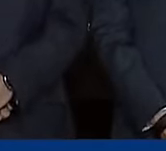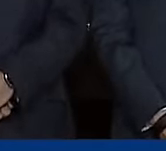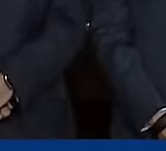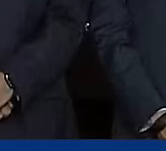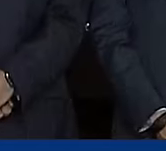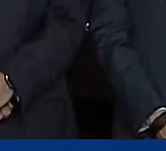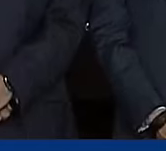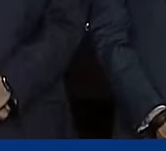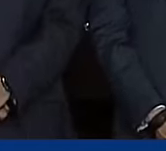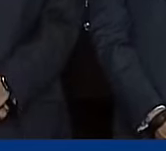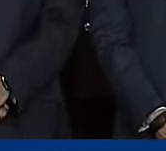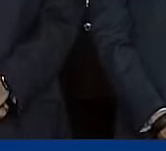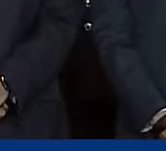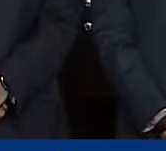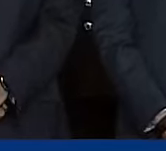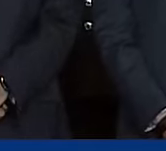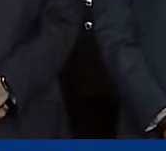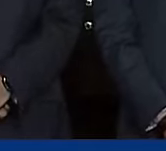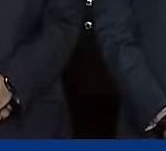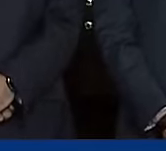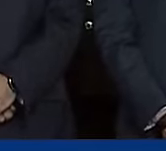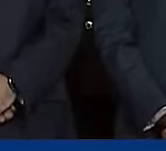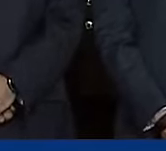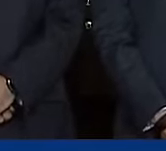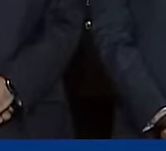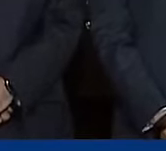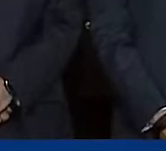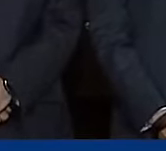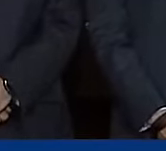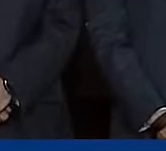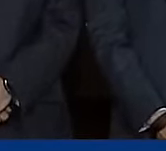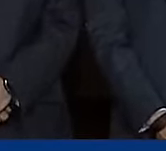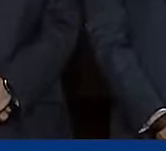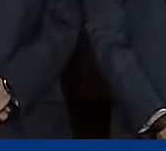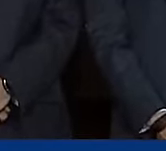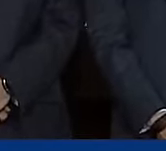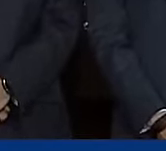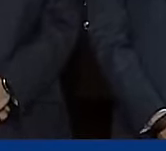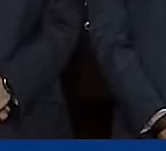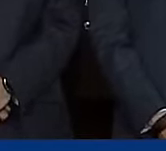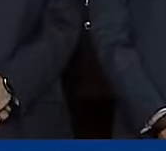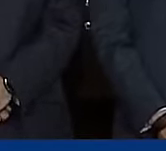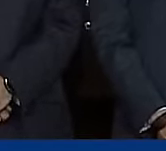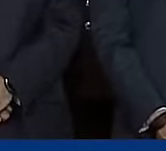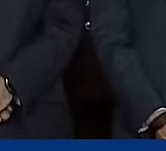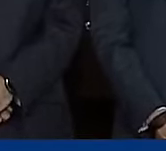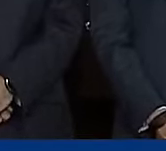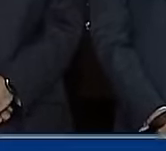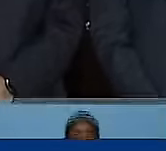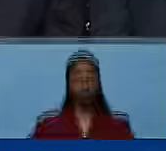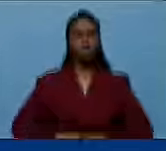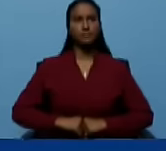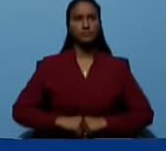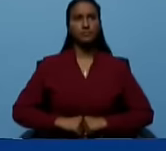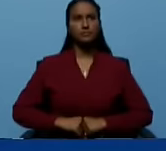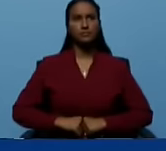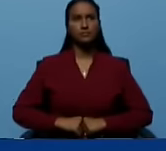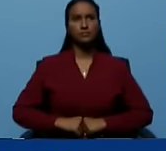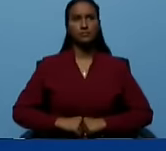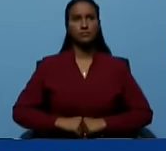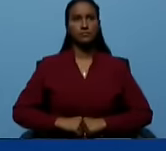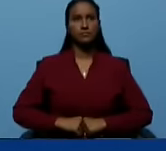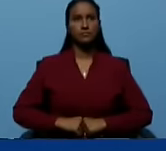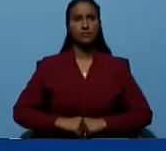que han reivindicado el ataque cibernético contra Venezuela. Se lo atribuyen y sabemos que es así.